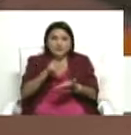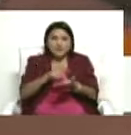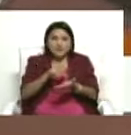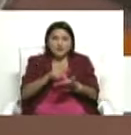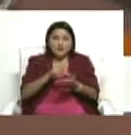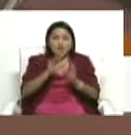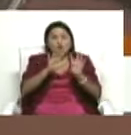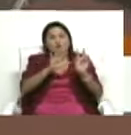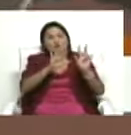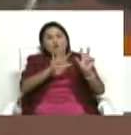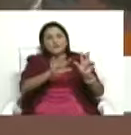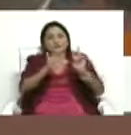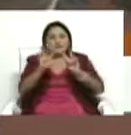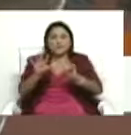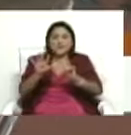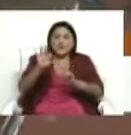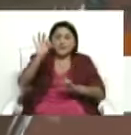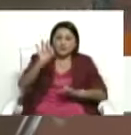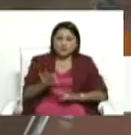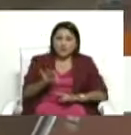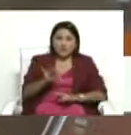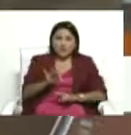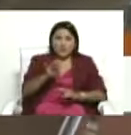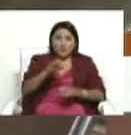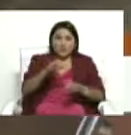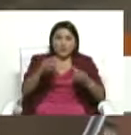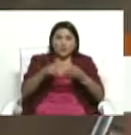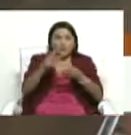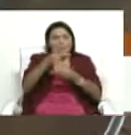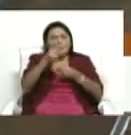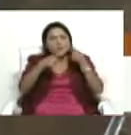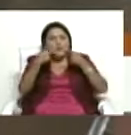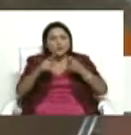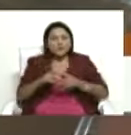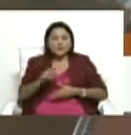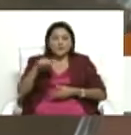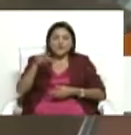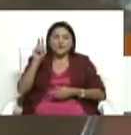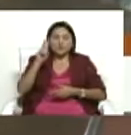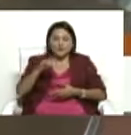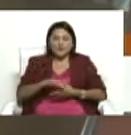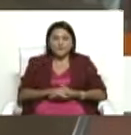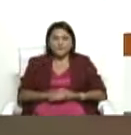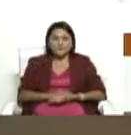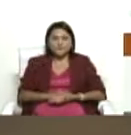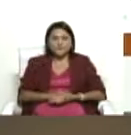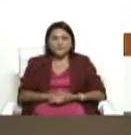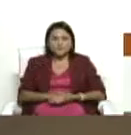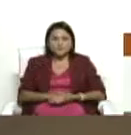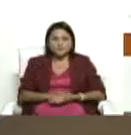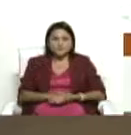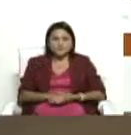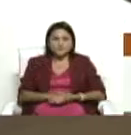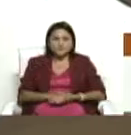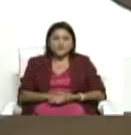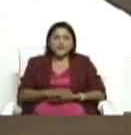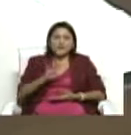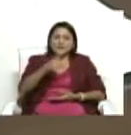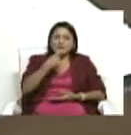el 87% de los partidos políticos de nuestro país, destacó el doctor Jorge Rodríguez